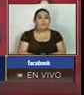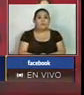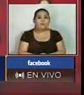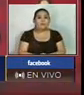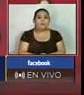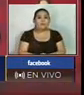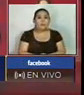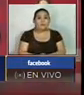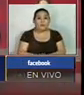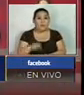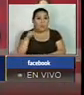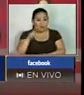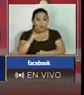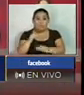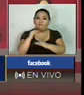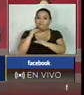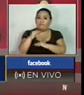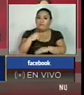Estamos en el pico